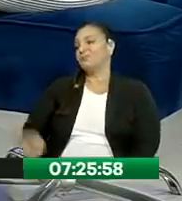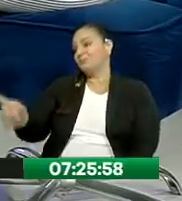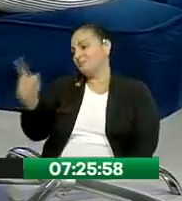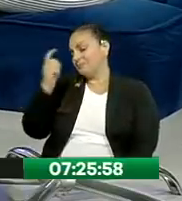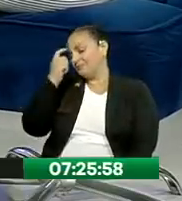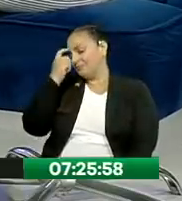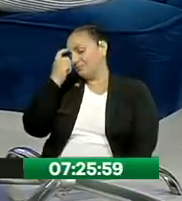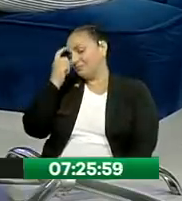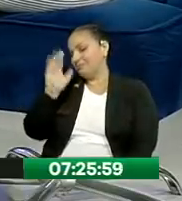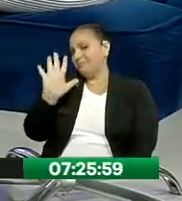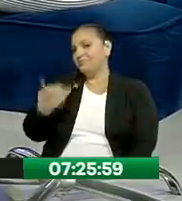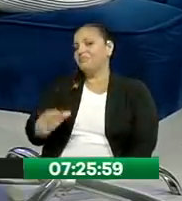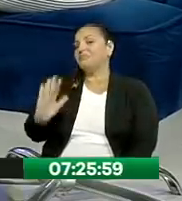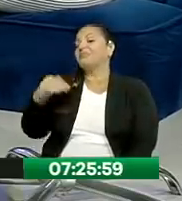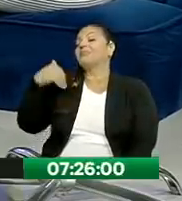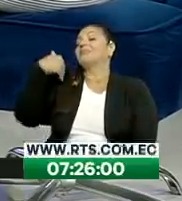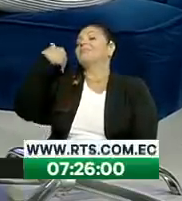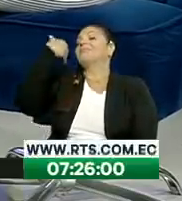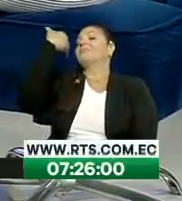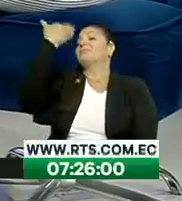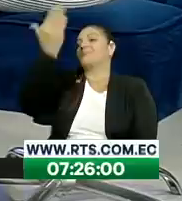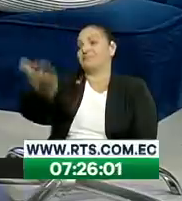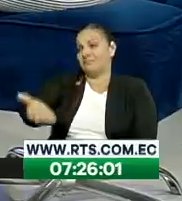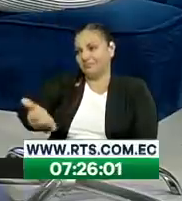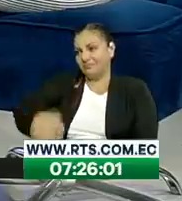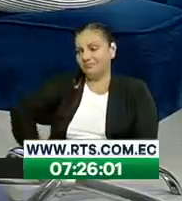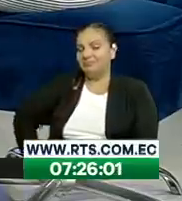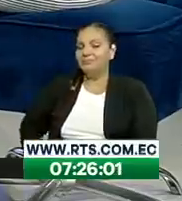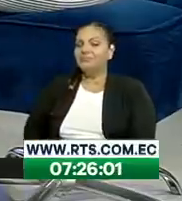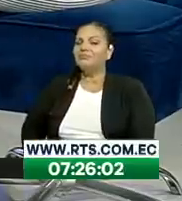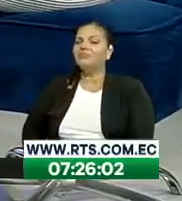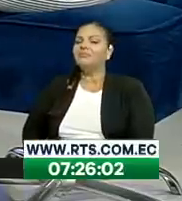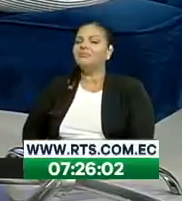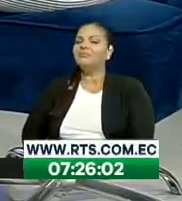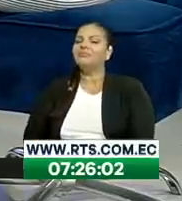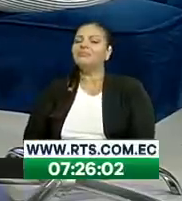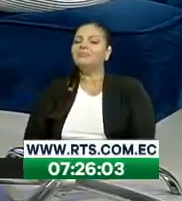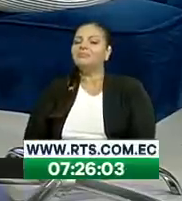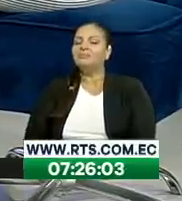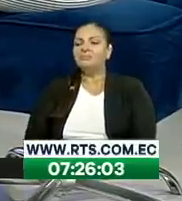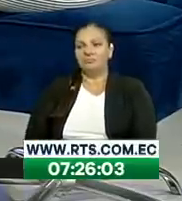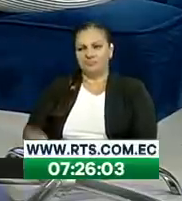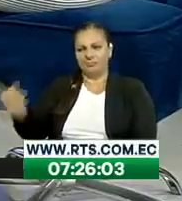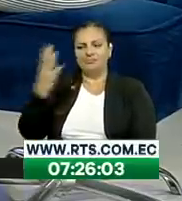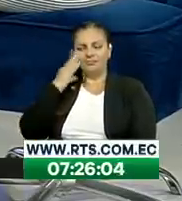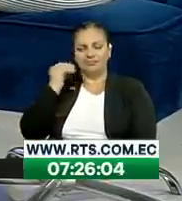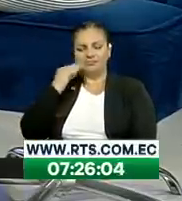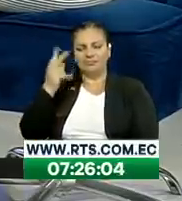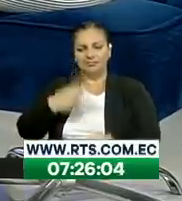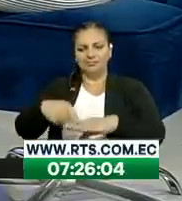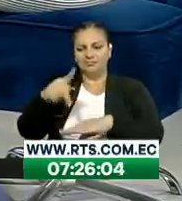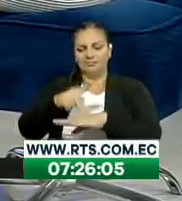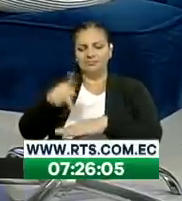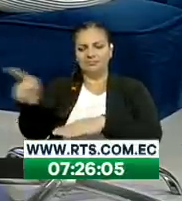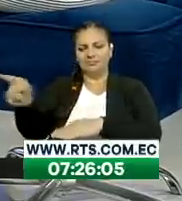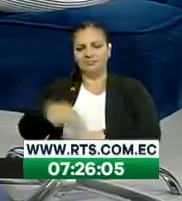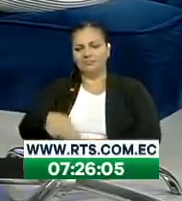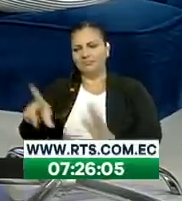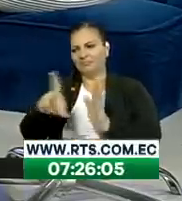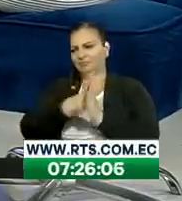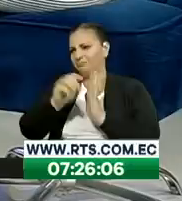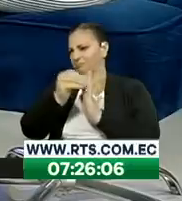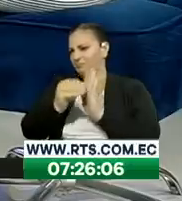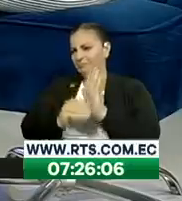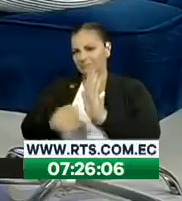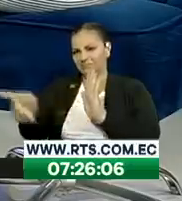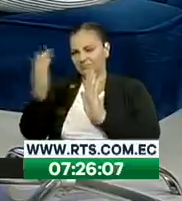este caso, sino en gobiernos futuros, ¿hasta dónde no cree que sería pertinente, usted como un hombre conocedor del derecho y de las leyes, revisar